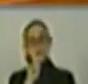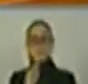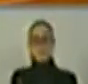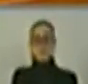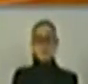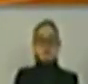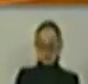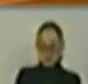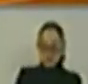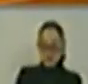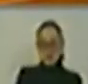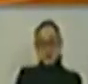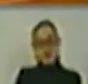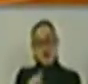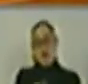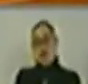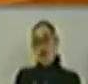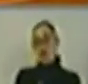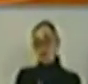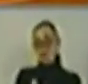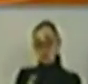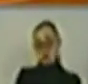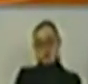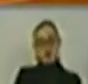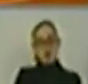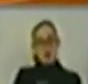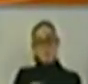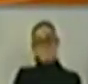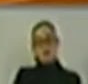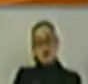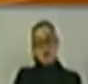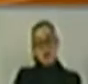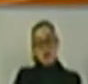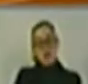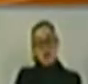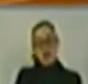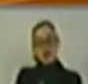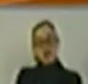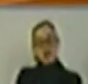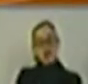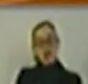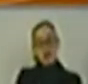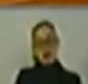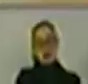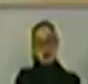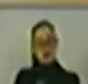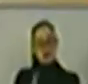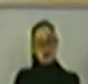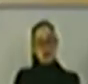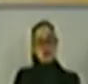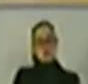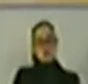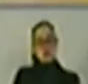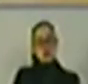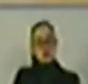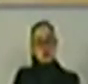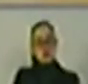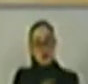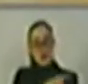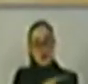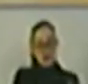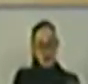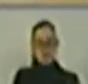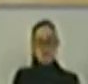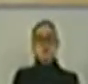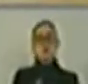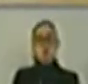conformado por Alison Macías, María Mata, Liliana Ibáñez y Mónica González